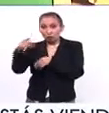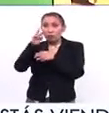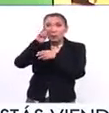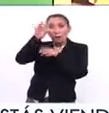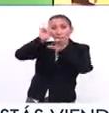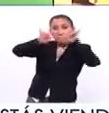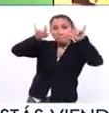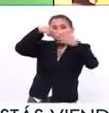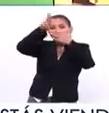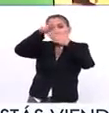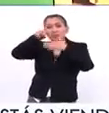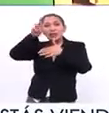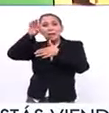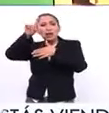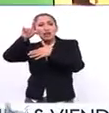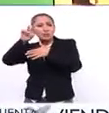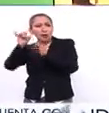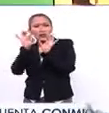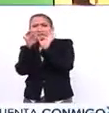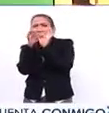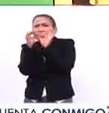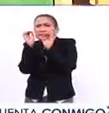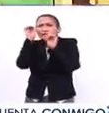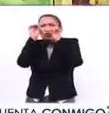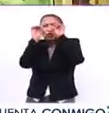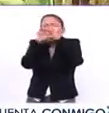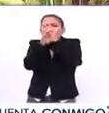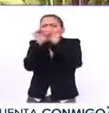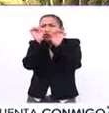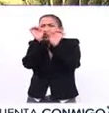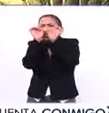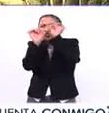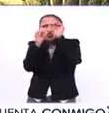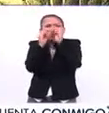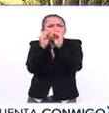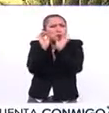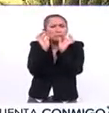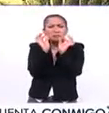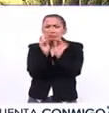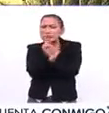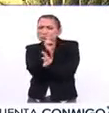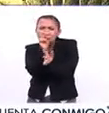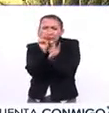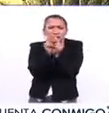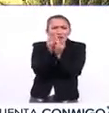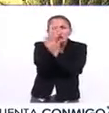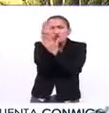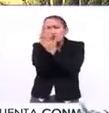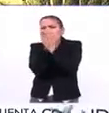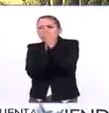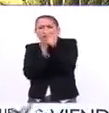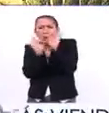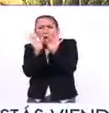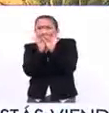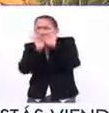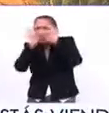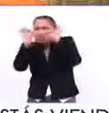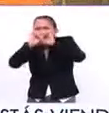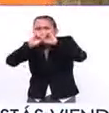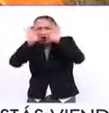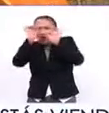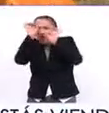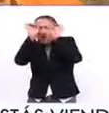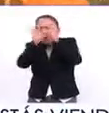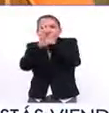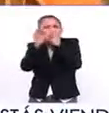vemos a una Remedios Varo súper detallista, ¿no? Con un nivel de pues de dibujo, de trabajo, así hasta llegar a